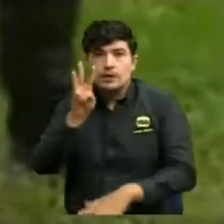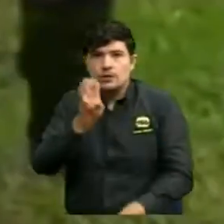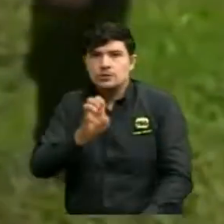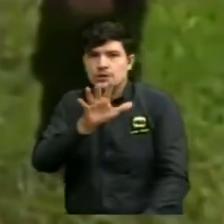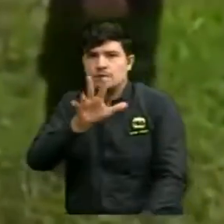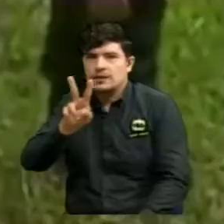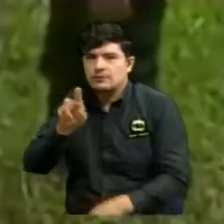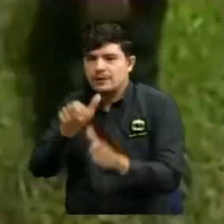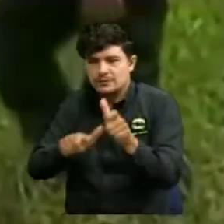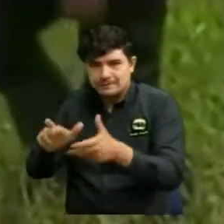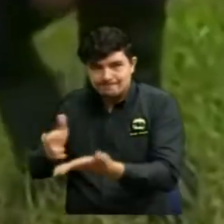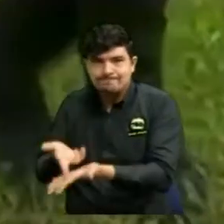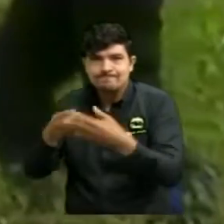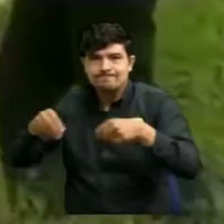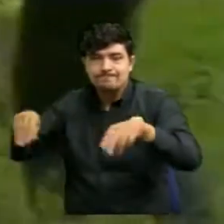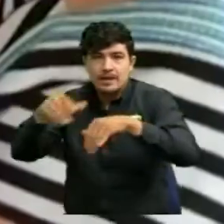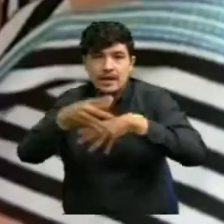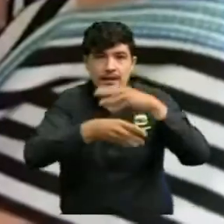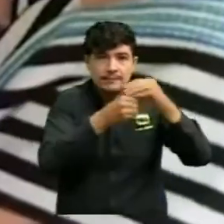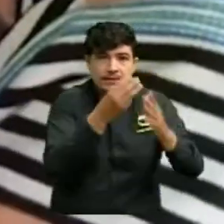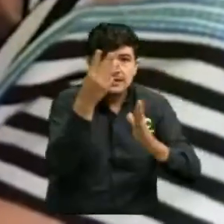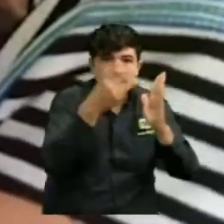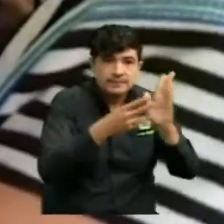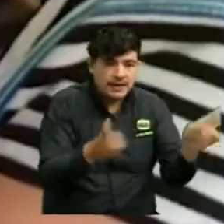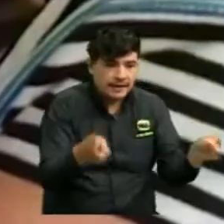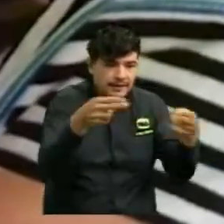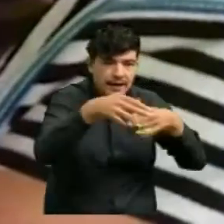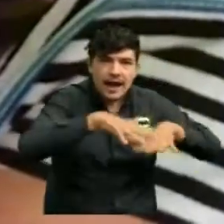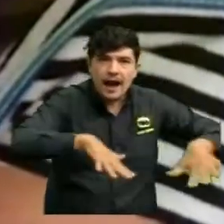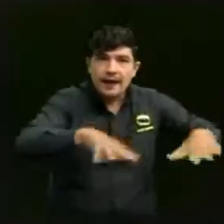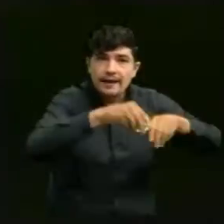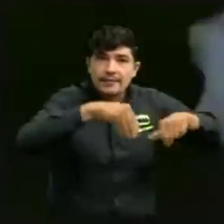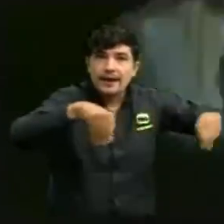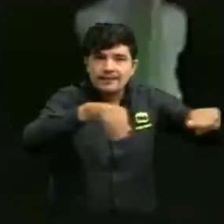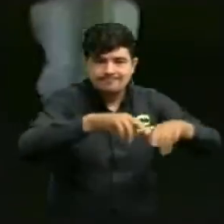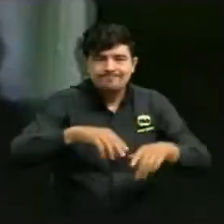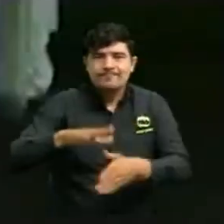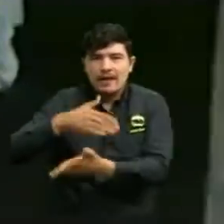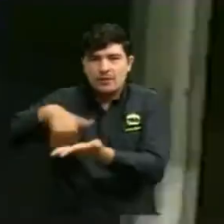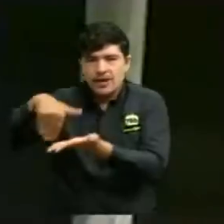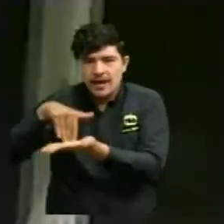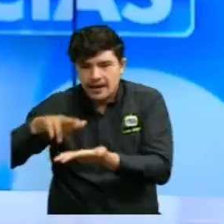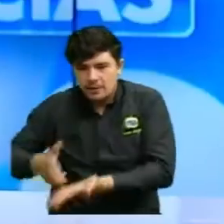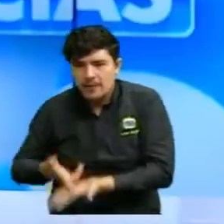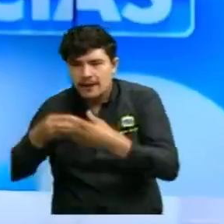personas. También han sido restituidas 3.000 hectáreas por orden del Tribunal Especializado de Restitución de Tierras en Cúcuta.